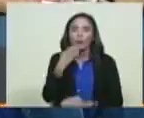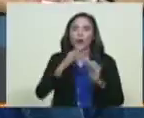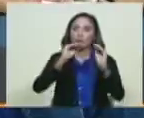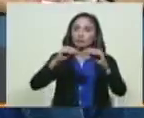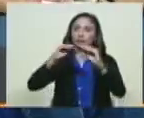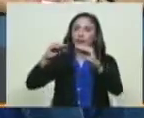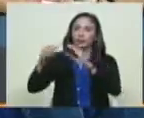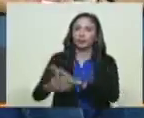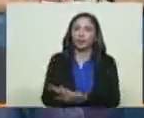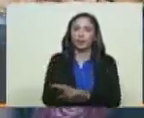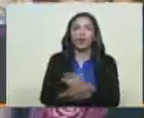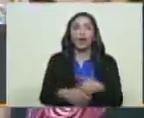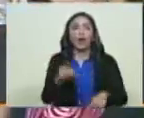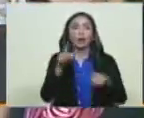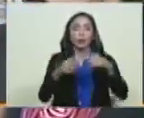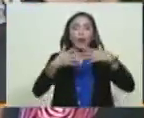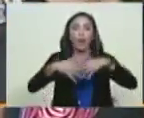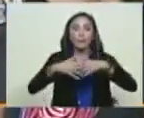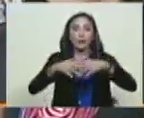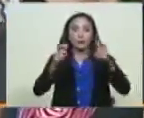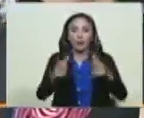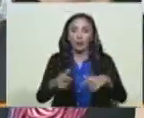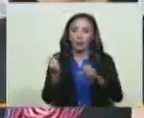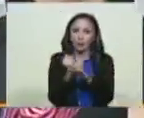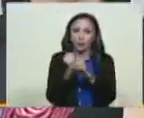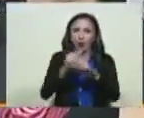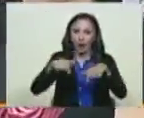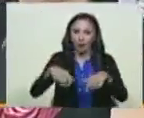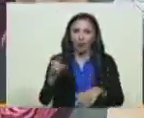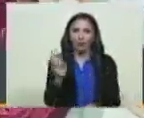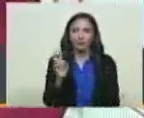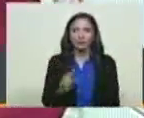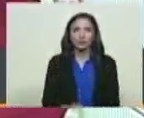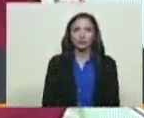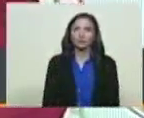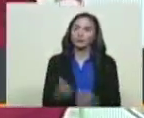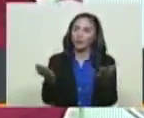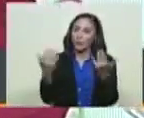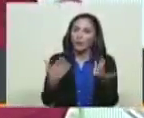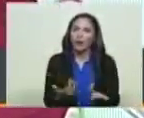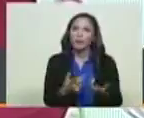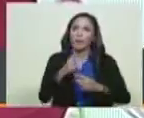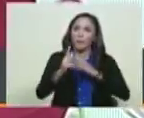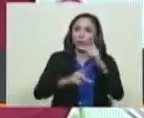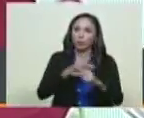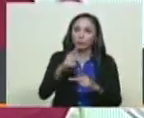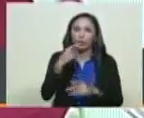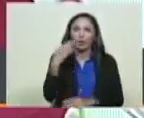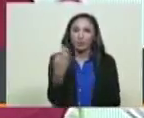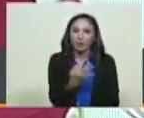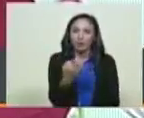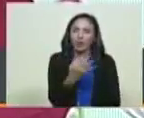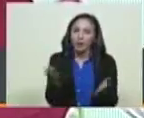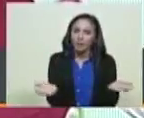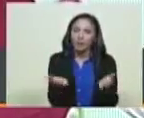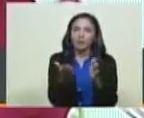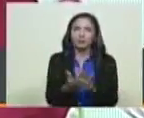a los empresarios del país vamos a producir con sinceridad